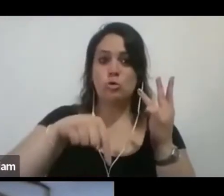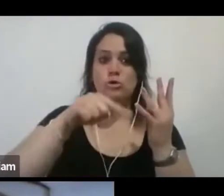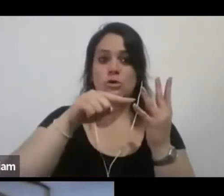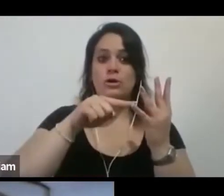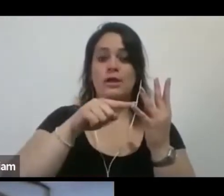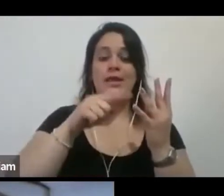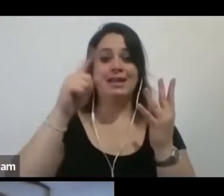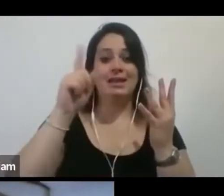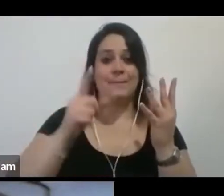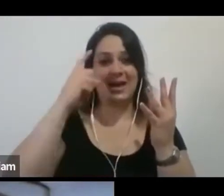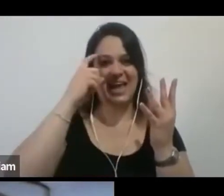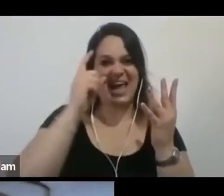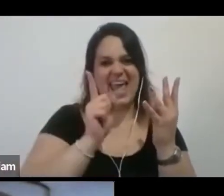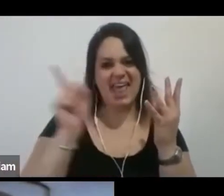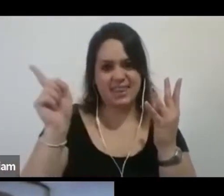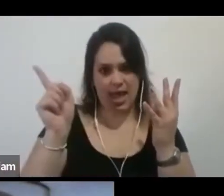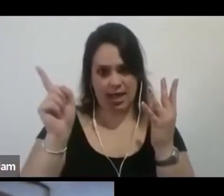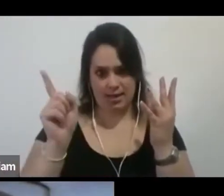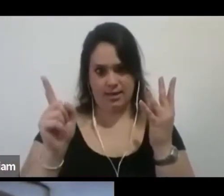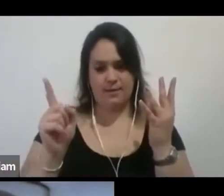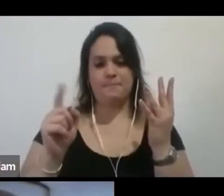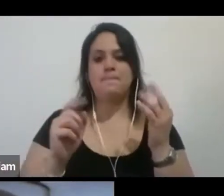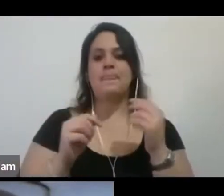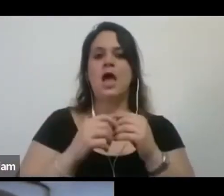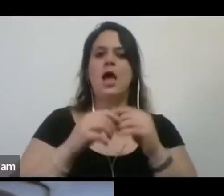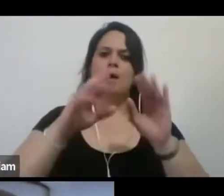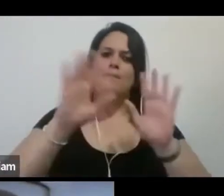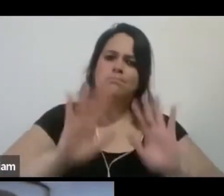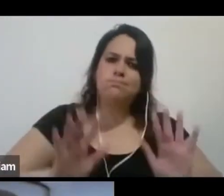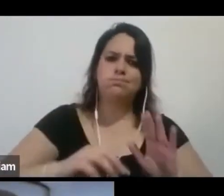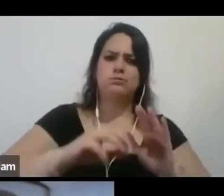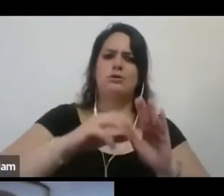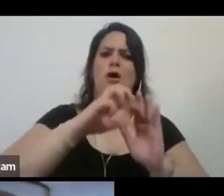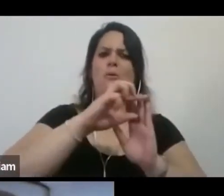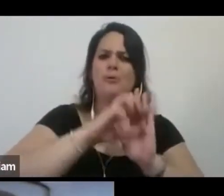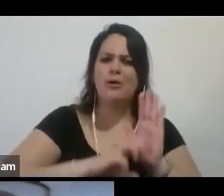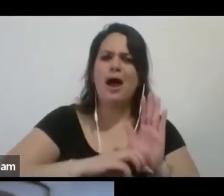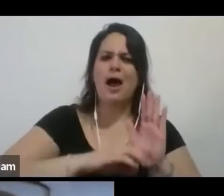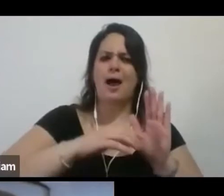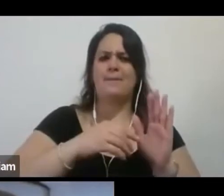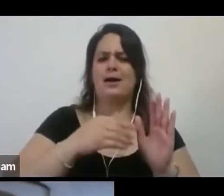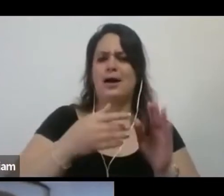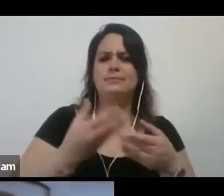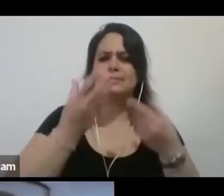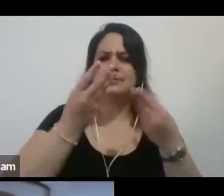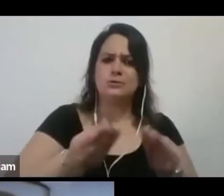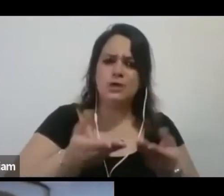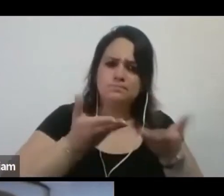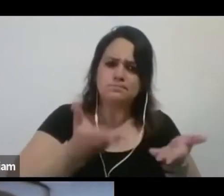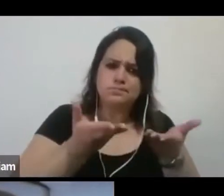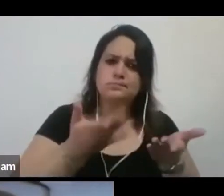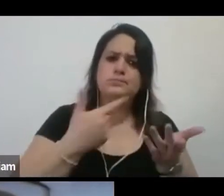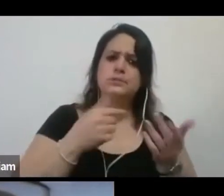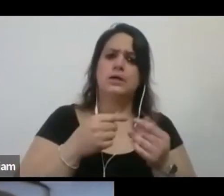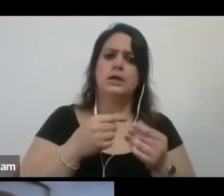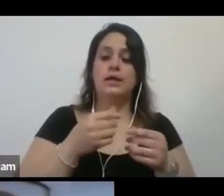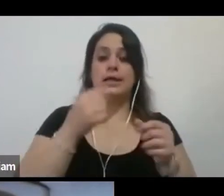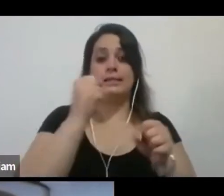este. Trabajamos, planificamos, realizamos docencia, promovemos, supervisamos tareas.